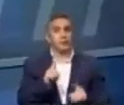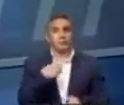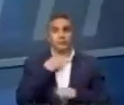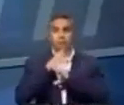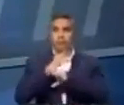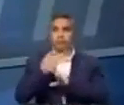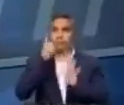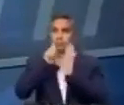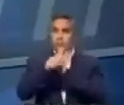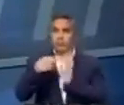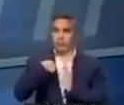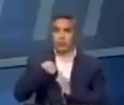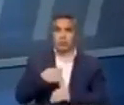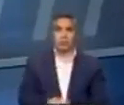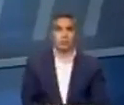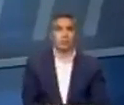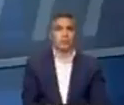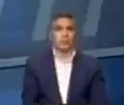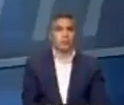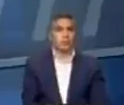defiende de las acusaciones